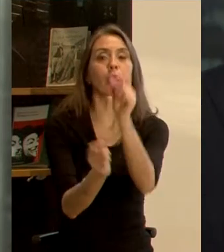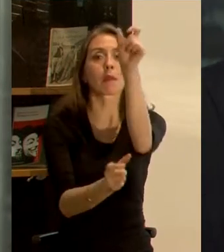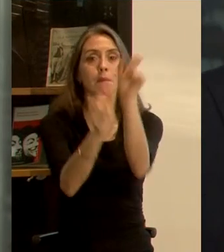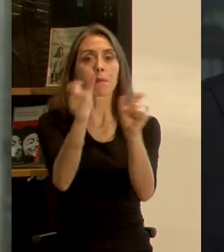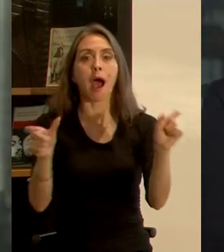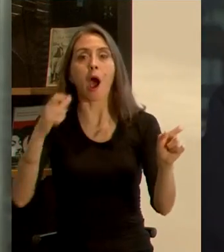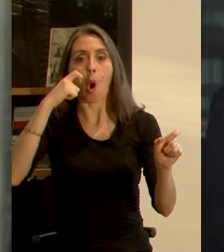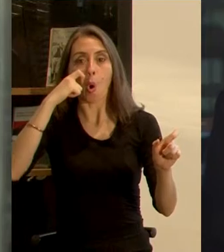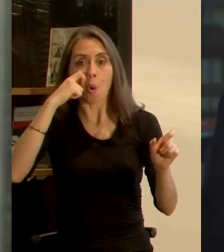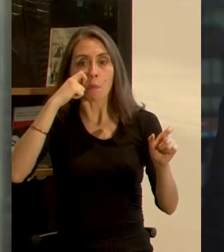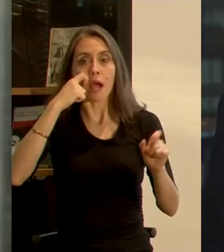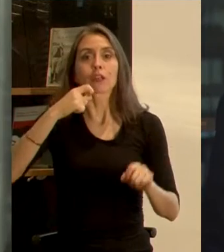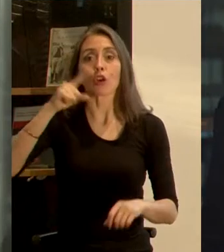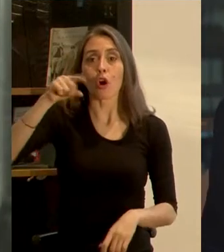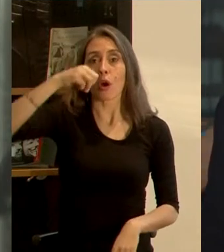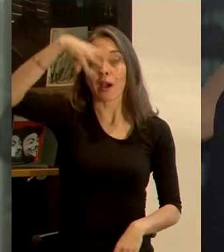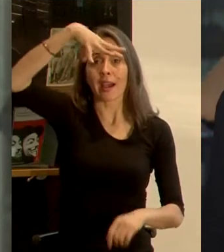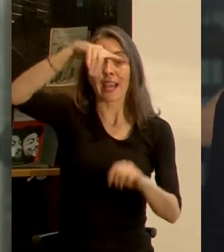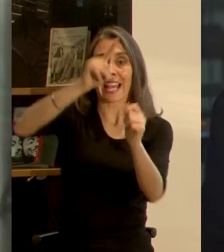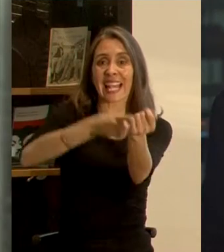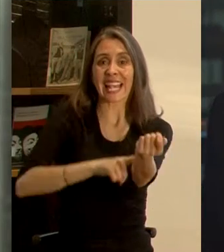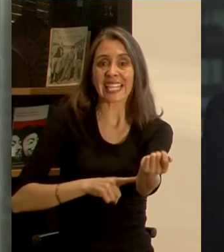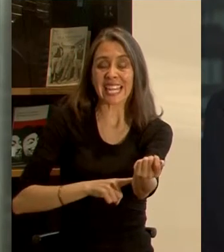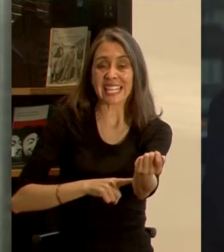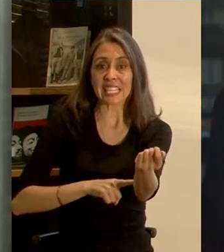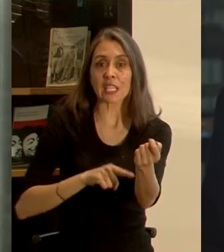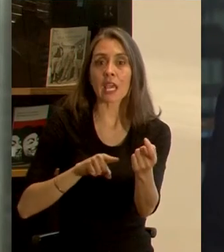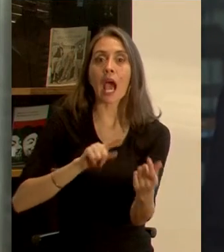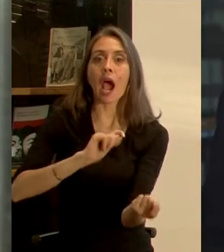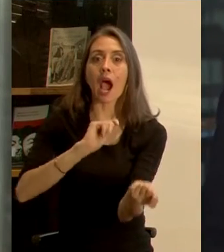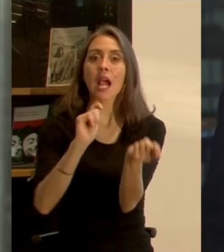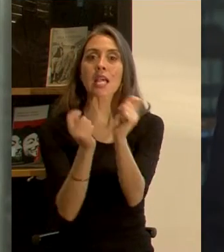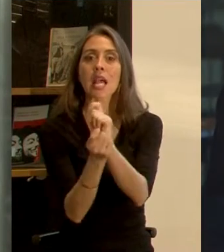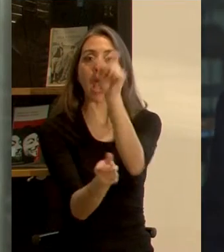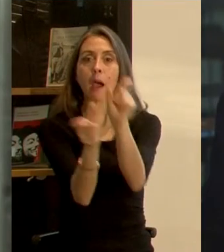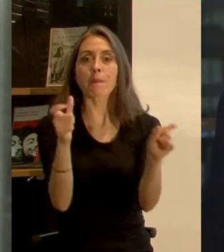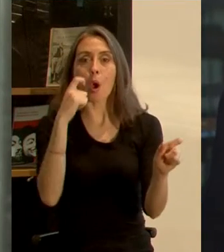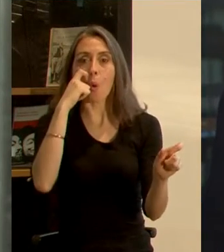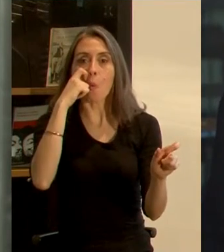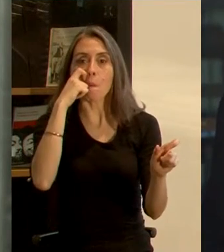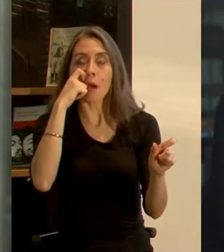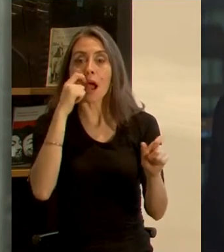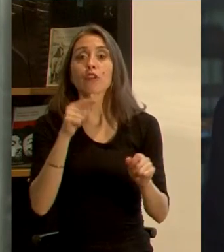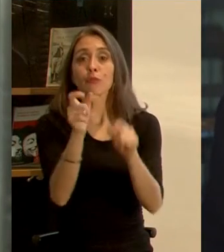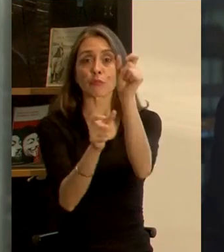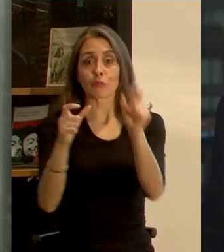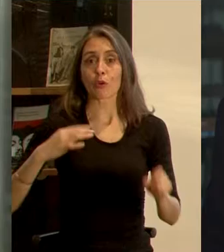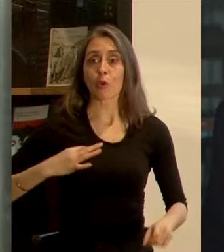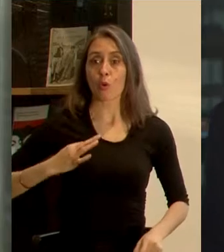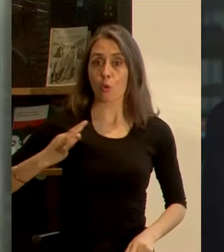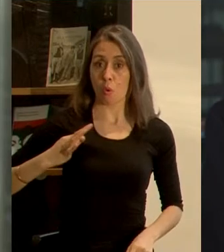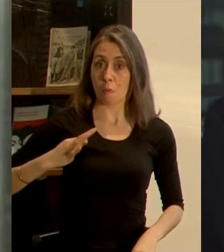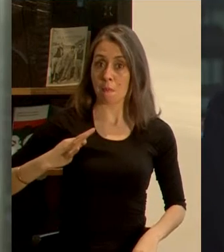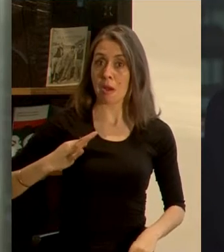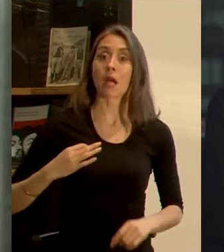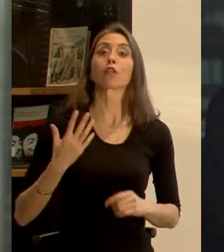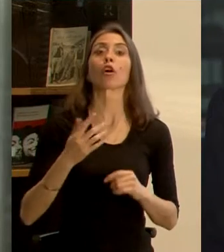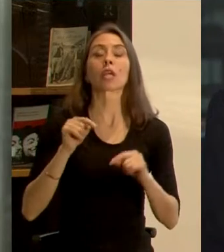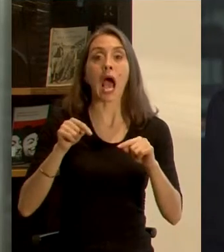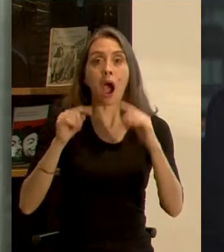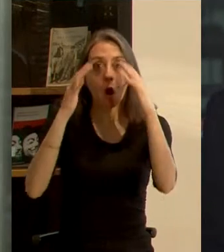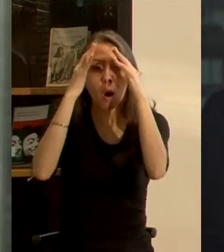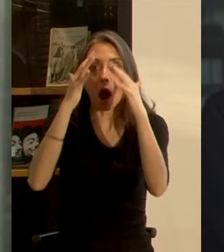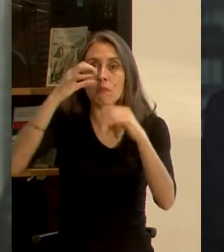civilización. Y la energía es tal vez un marcador del cambio de civilización. ¿Por qué no podría decir que las civilizaciones son civilizaciones